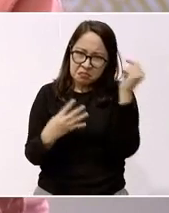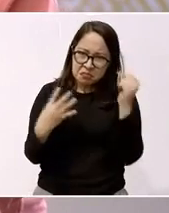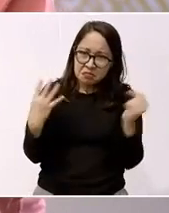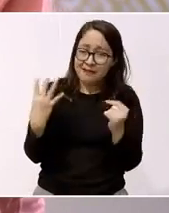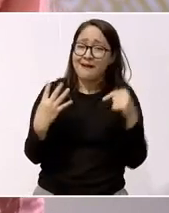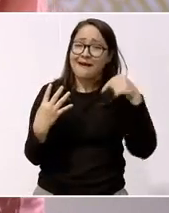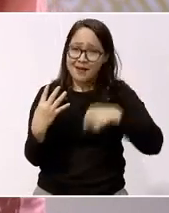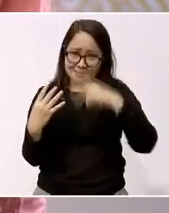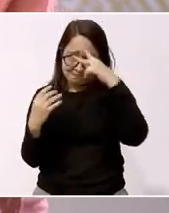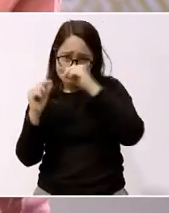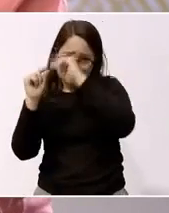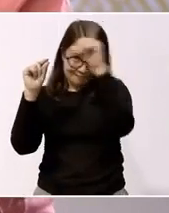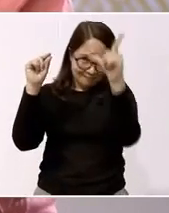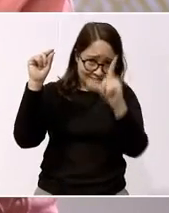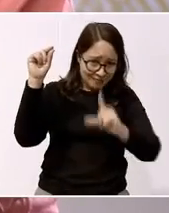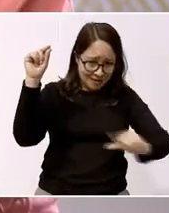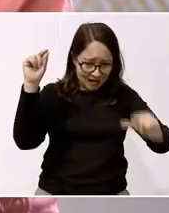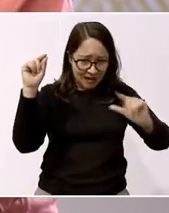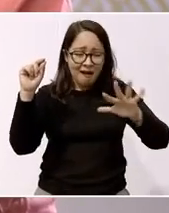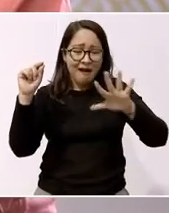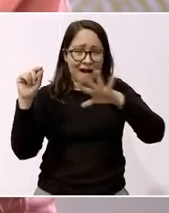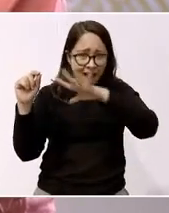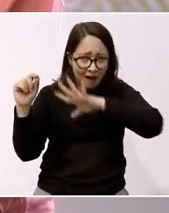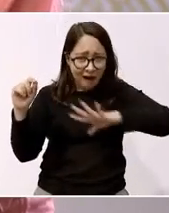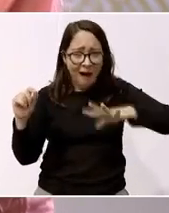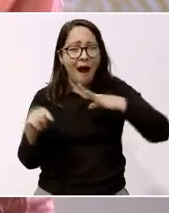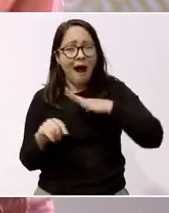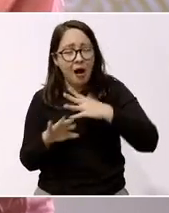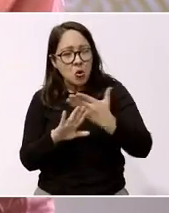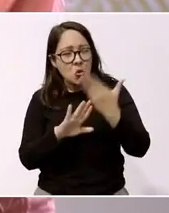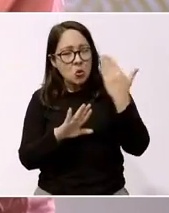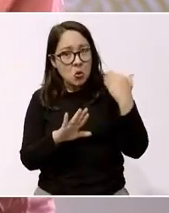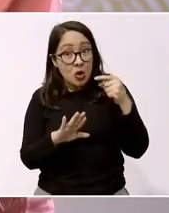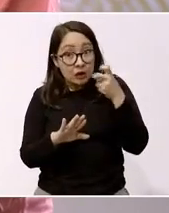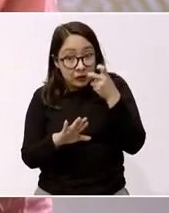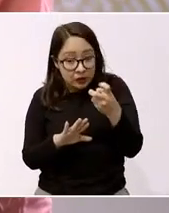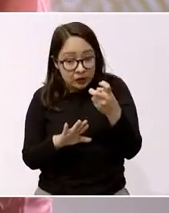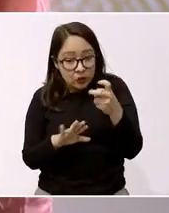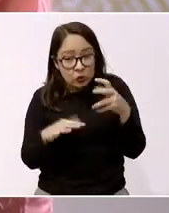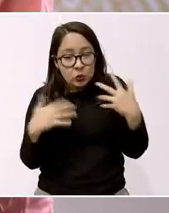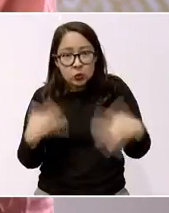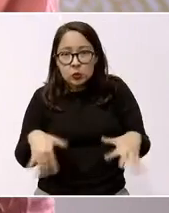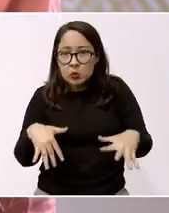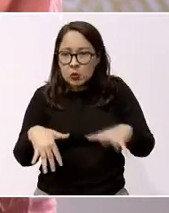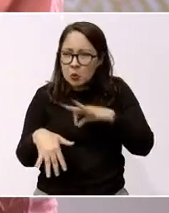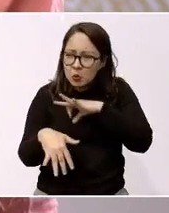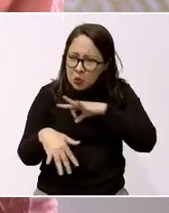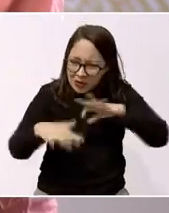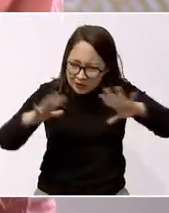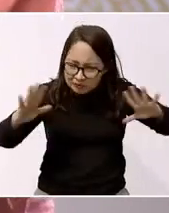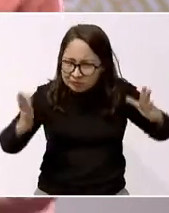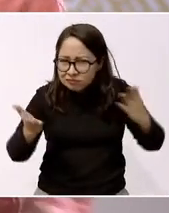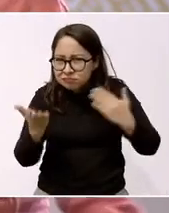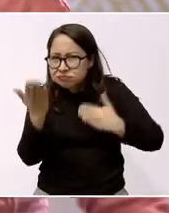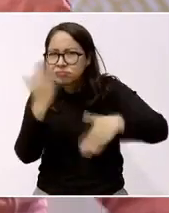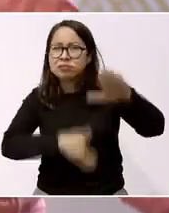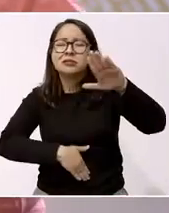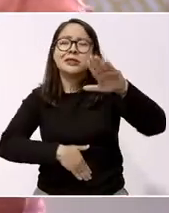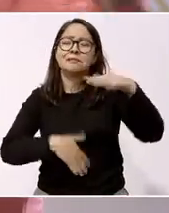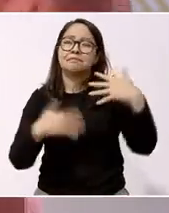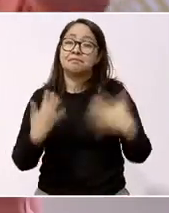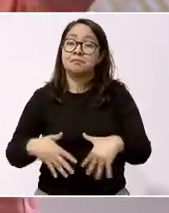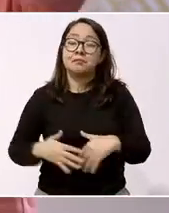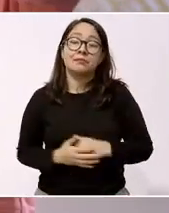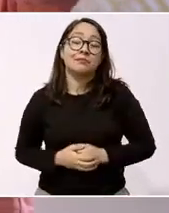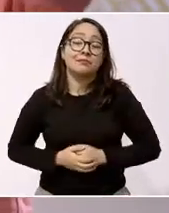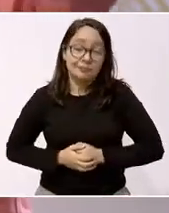en nuestro territorio, hemos podido salir adelante, no han podido